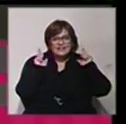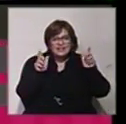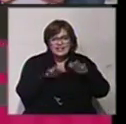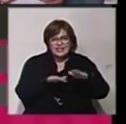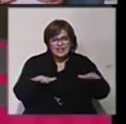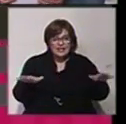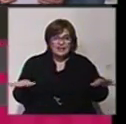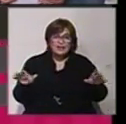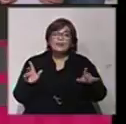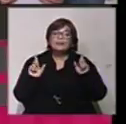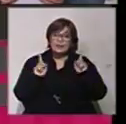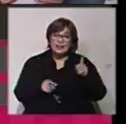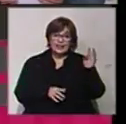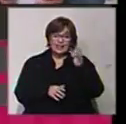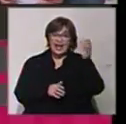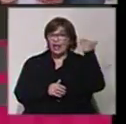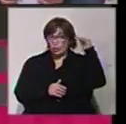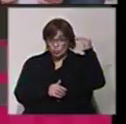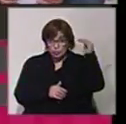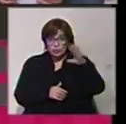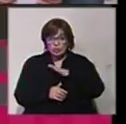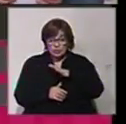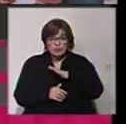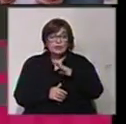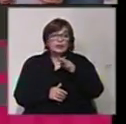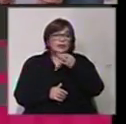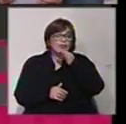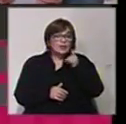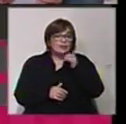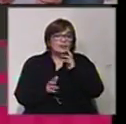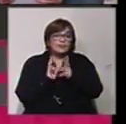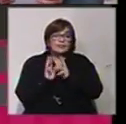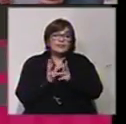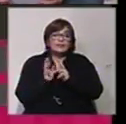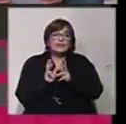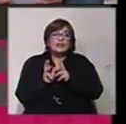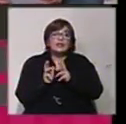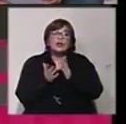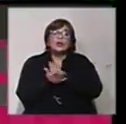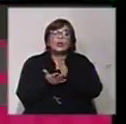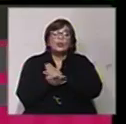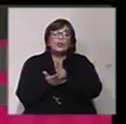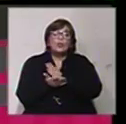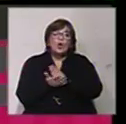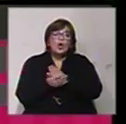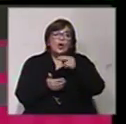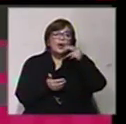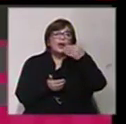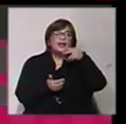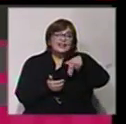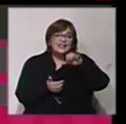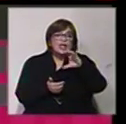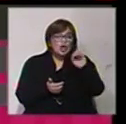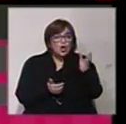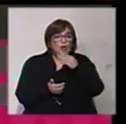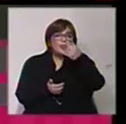Sí, hay talleres para adultos y también, sí. Por ejemplo, hemos hablado acá de Espantajulepes, del libro de Nico García. De Nico García. Que es parte de